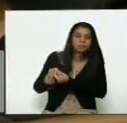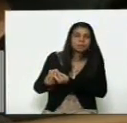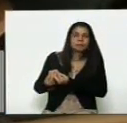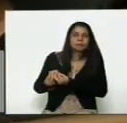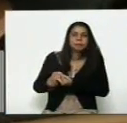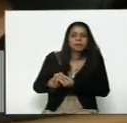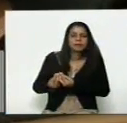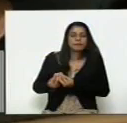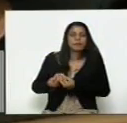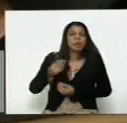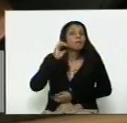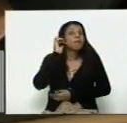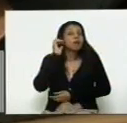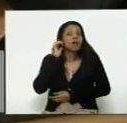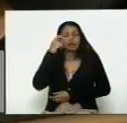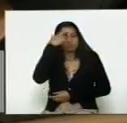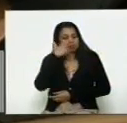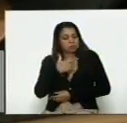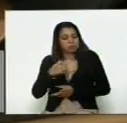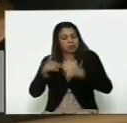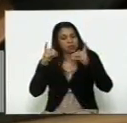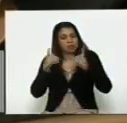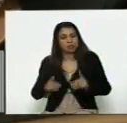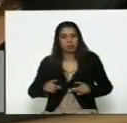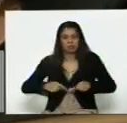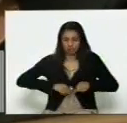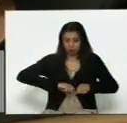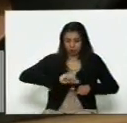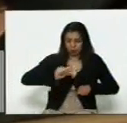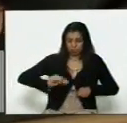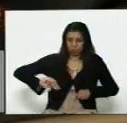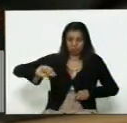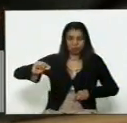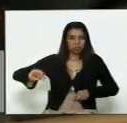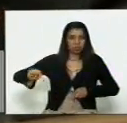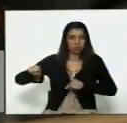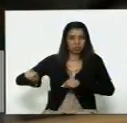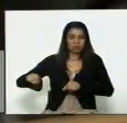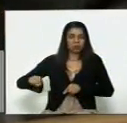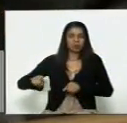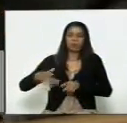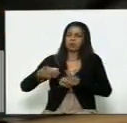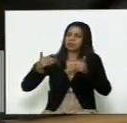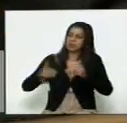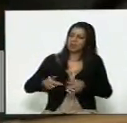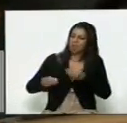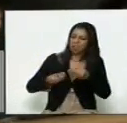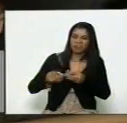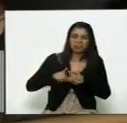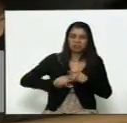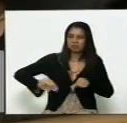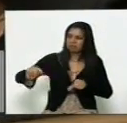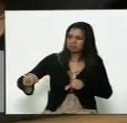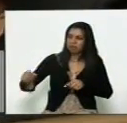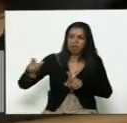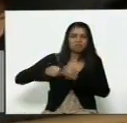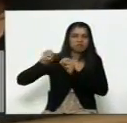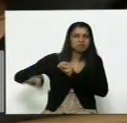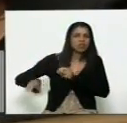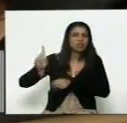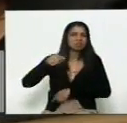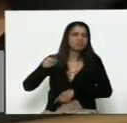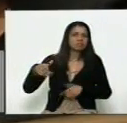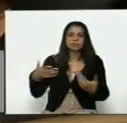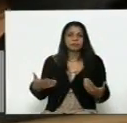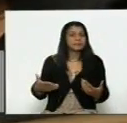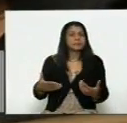Decidir sobre el destino de la placenta y los residuos del parto. El ejercicio de las facultades